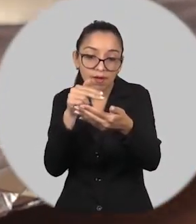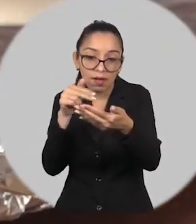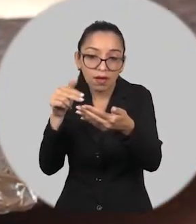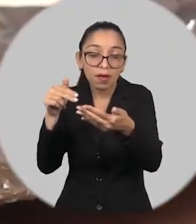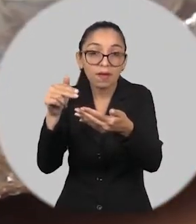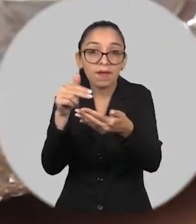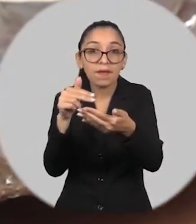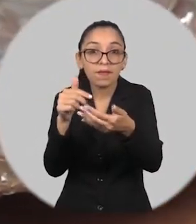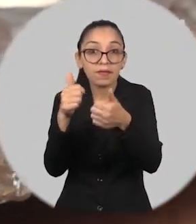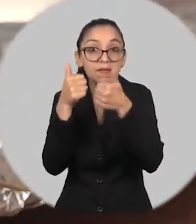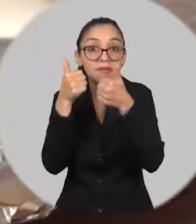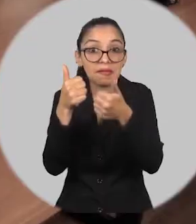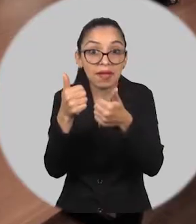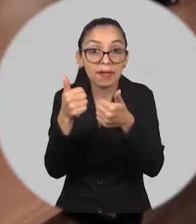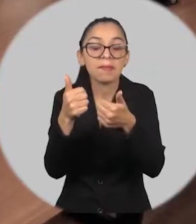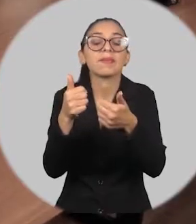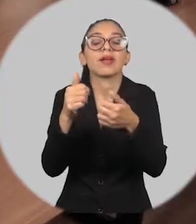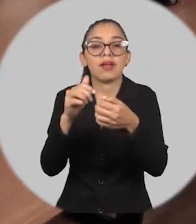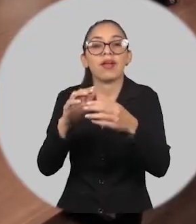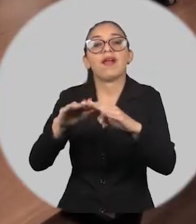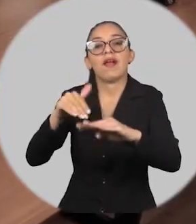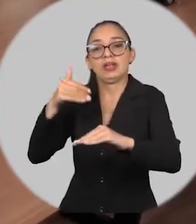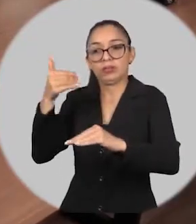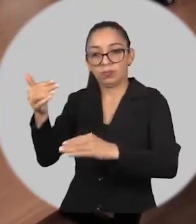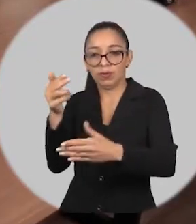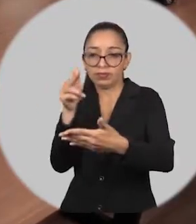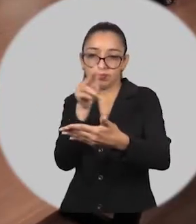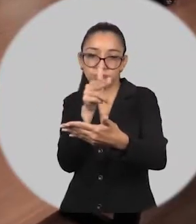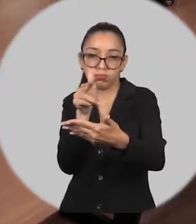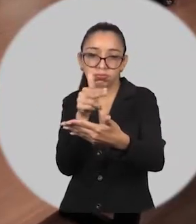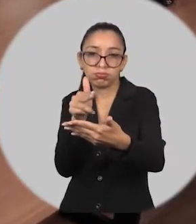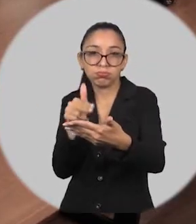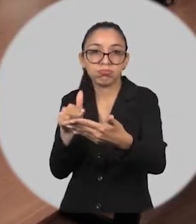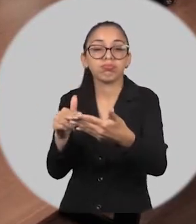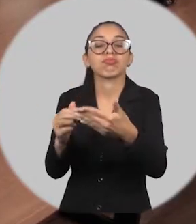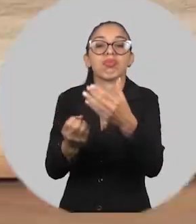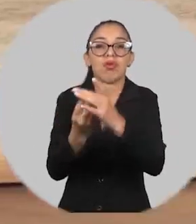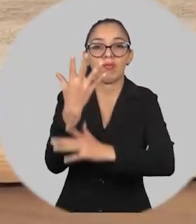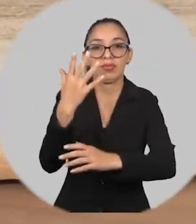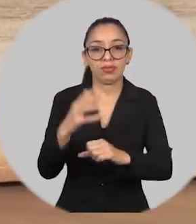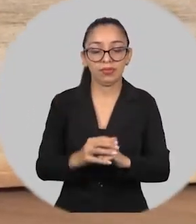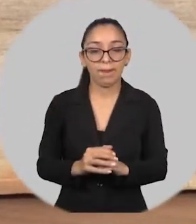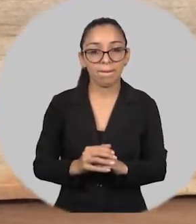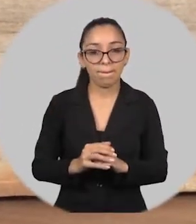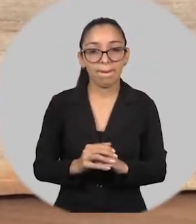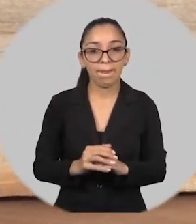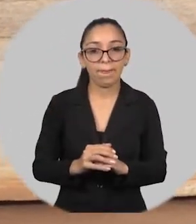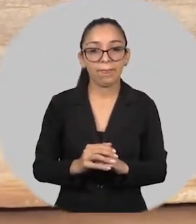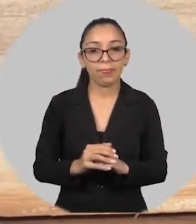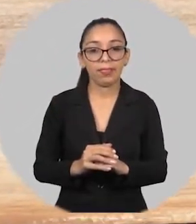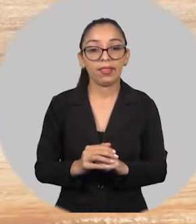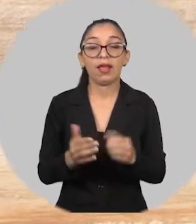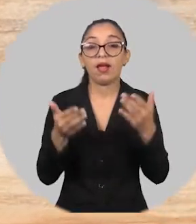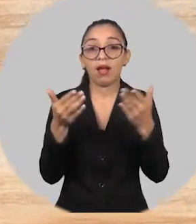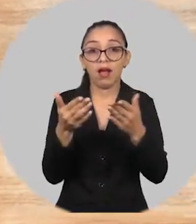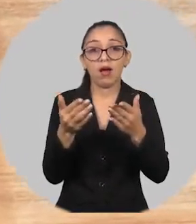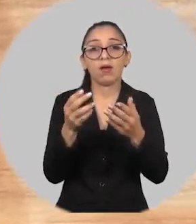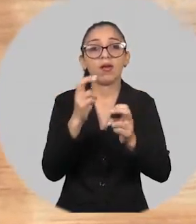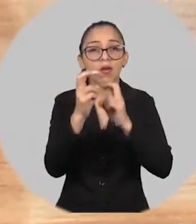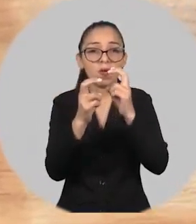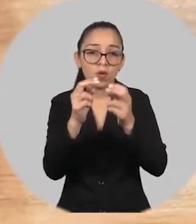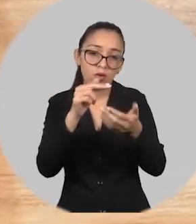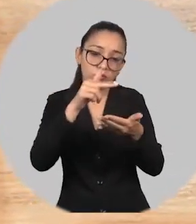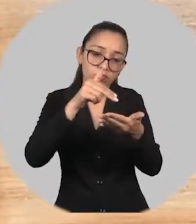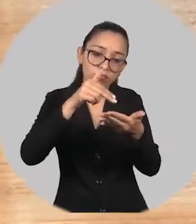apto para poner en mi proyecto y ahí voy directamente al proyecto. y voy colocando la pintura con